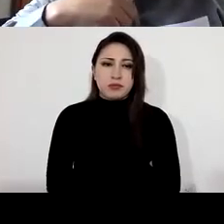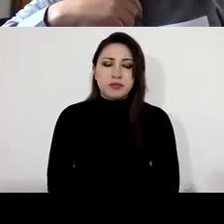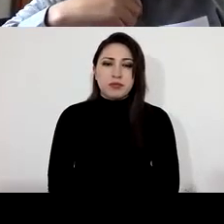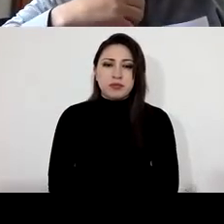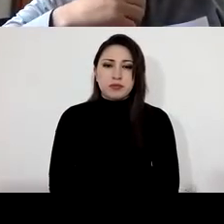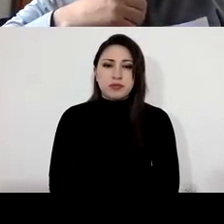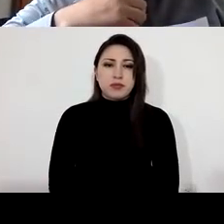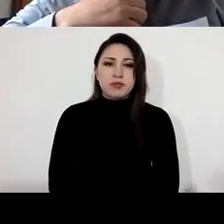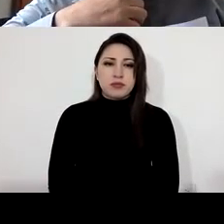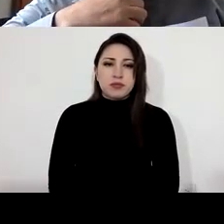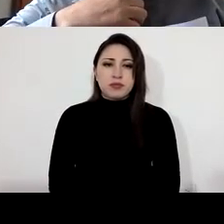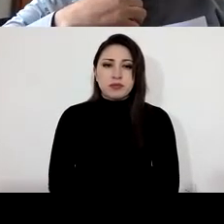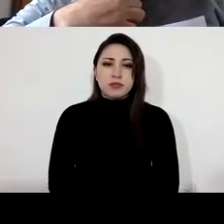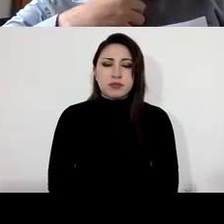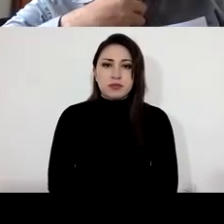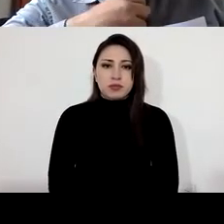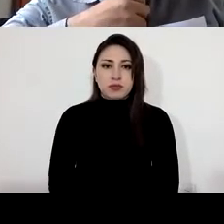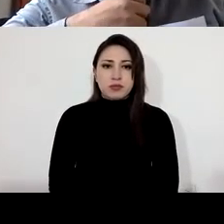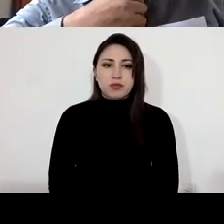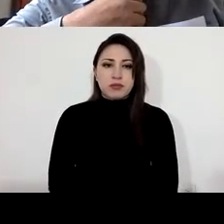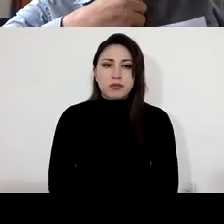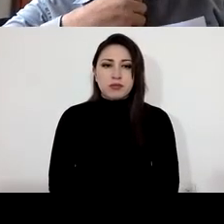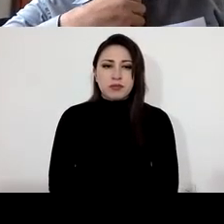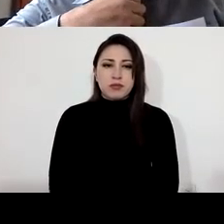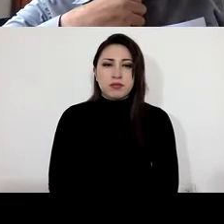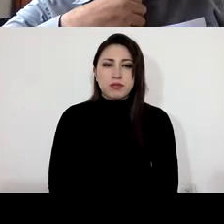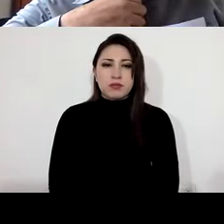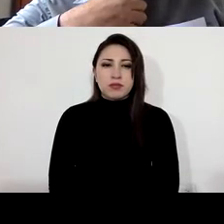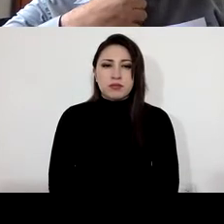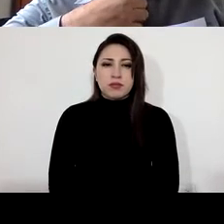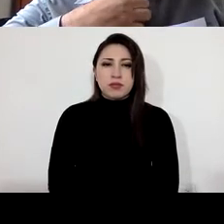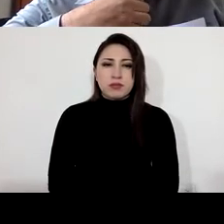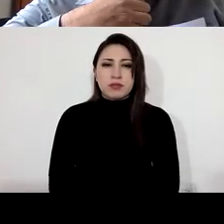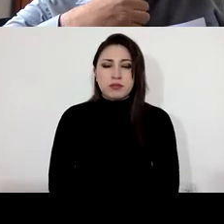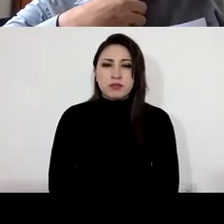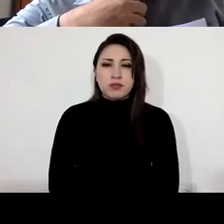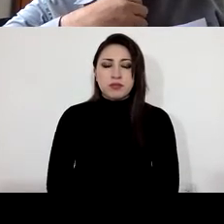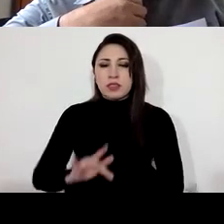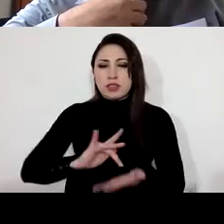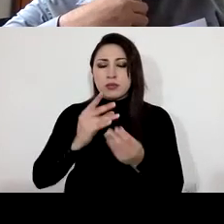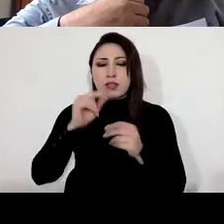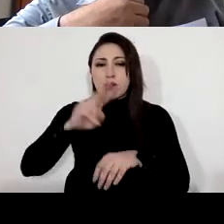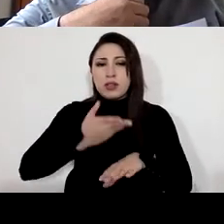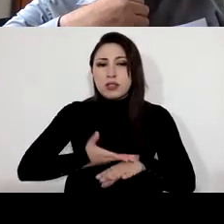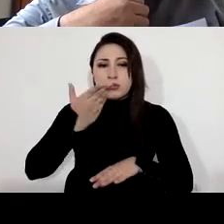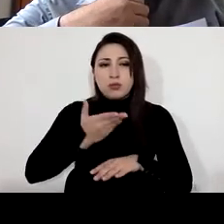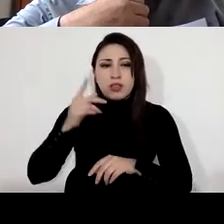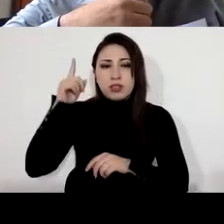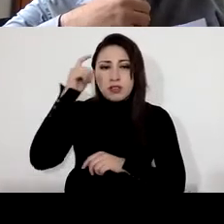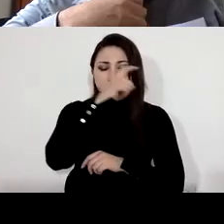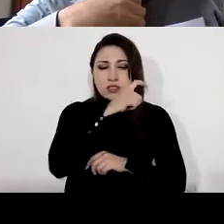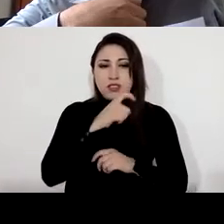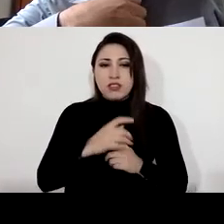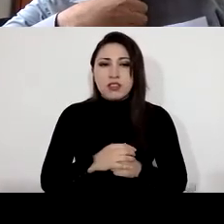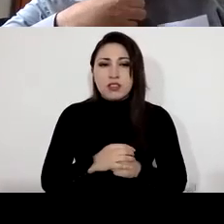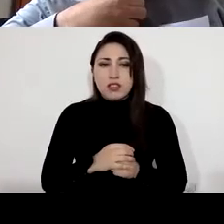Muchas gracias. Es muy difícil encontrar un antecedente, sobre todo al Código Nacional de Procedimientos